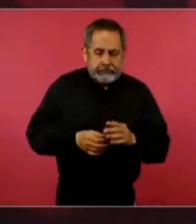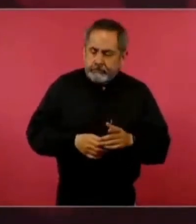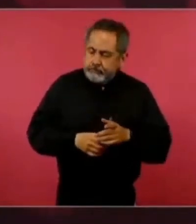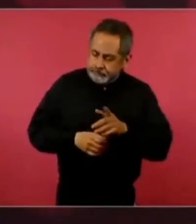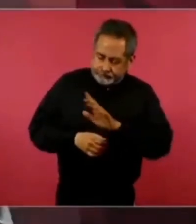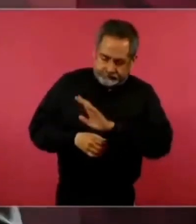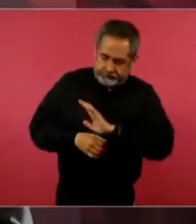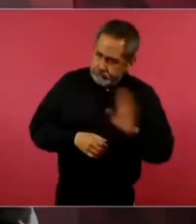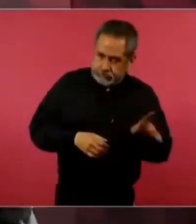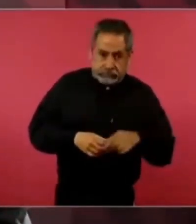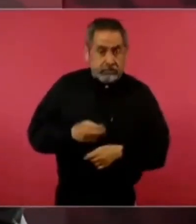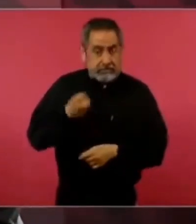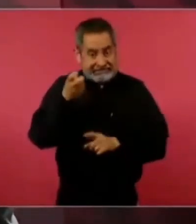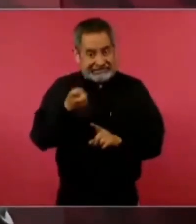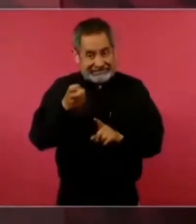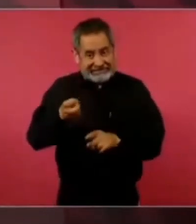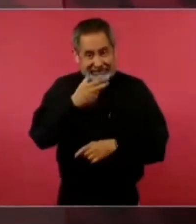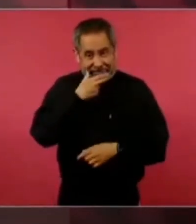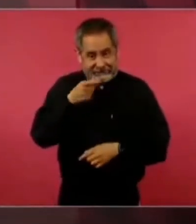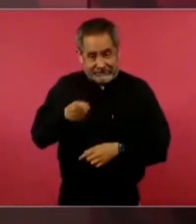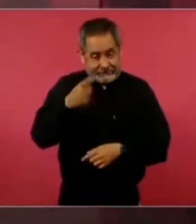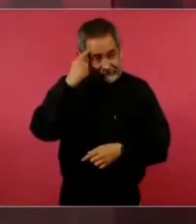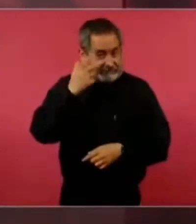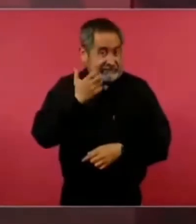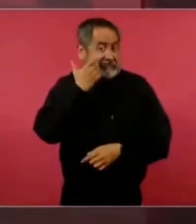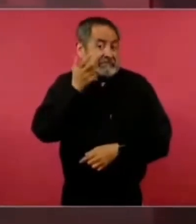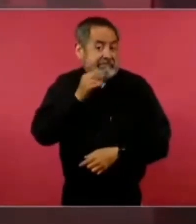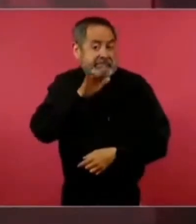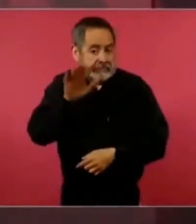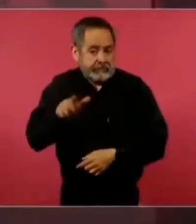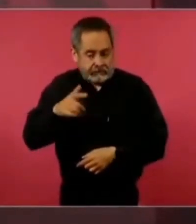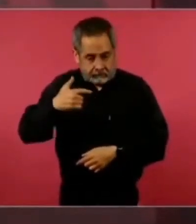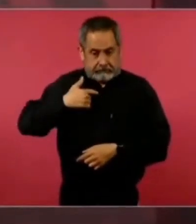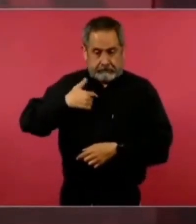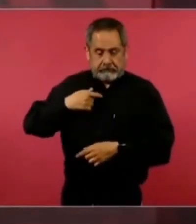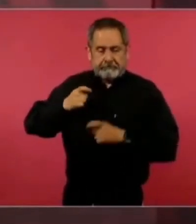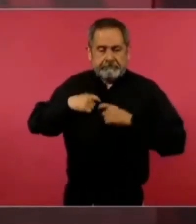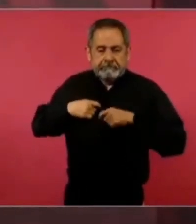señor que aspiraba, y eso me tocó a mí,